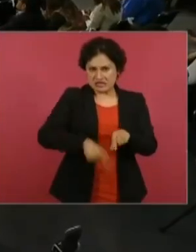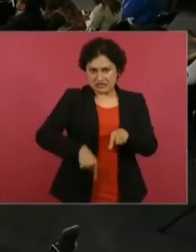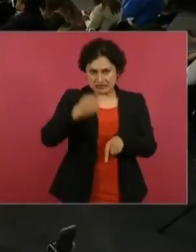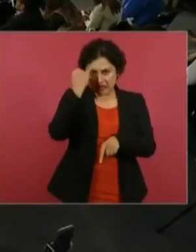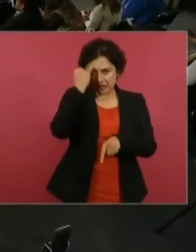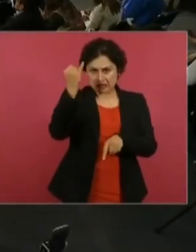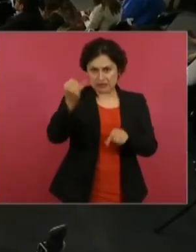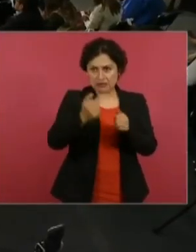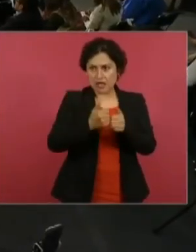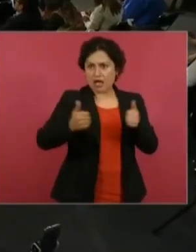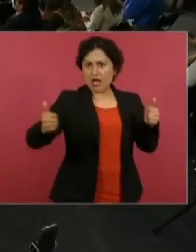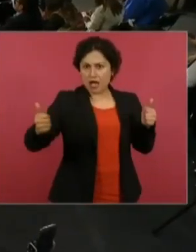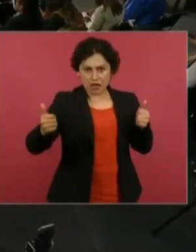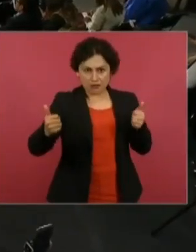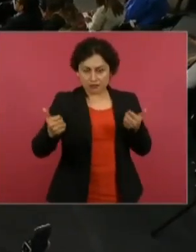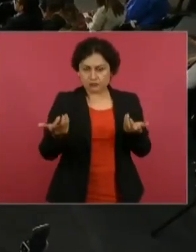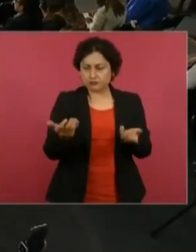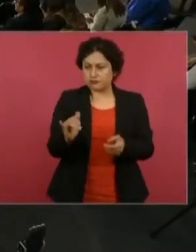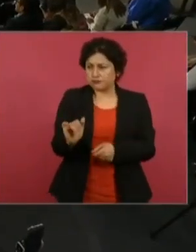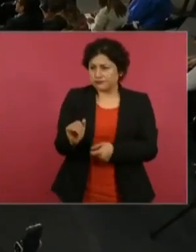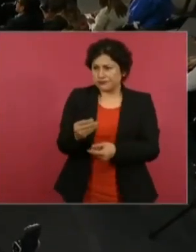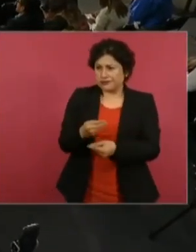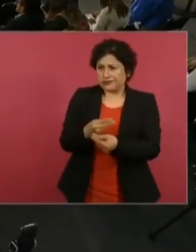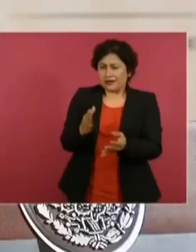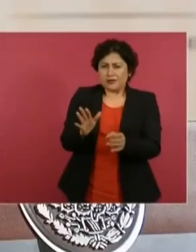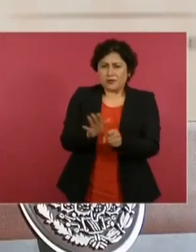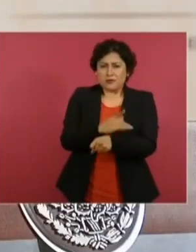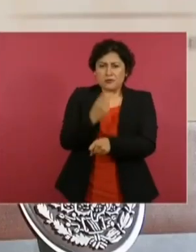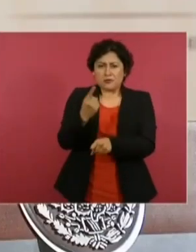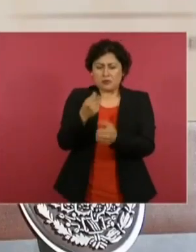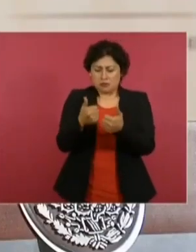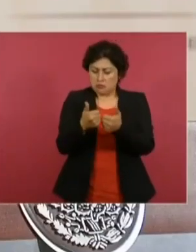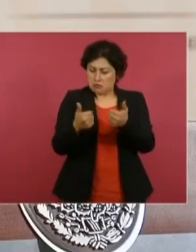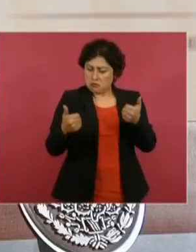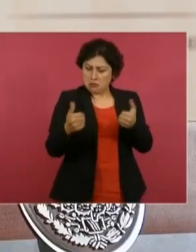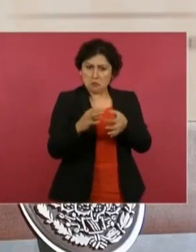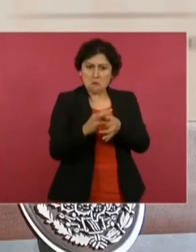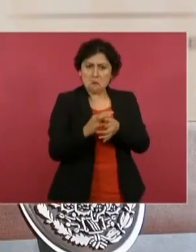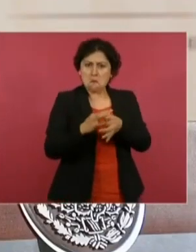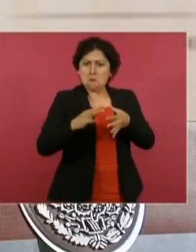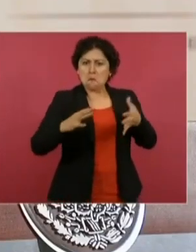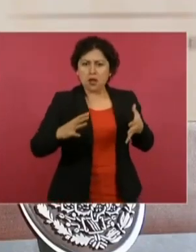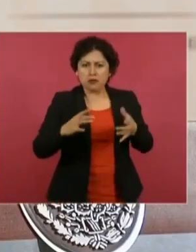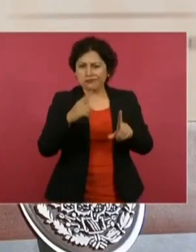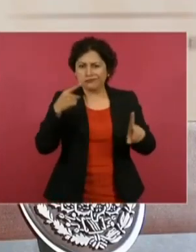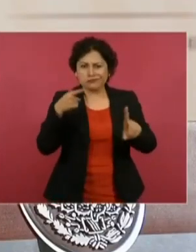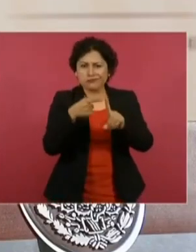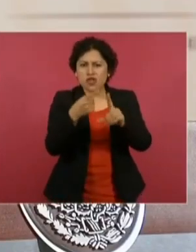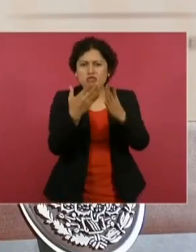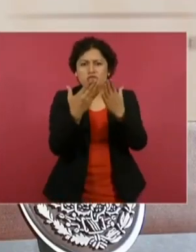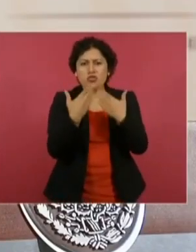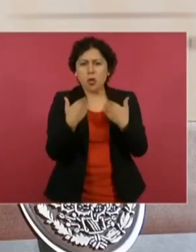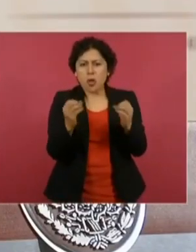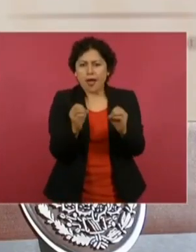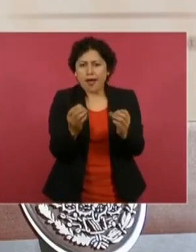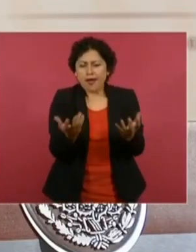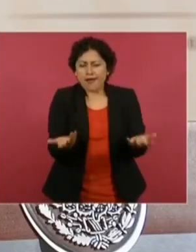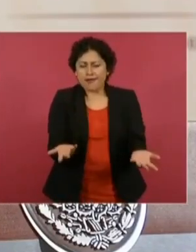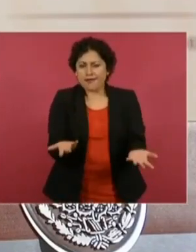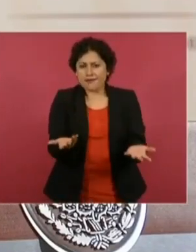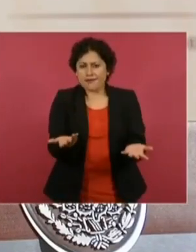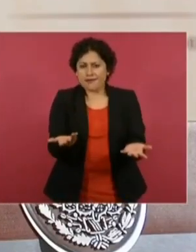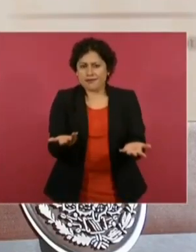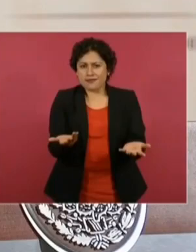responsables porque no hay motivo porque no hemos